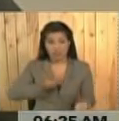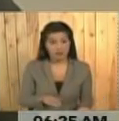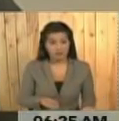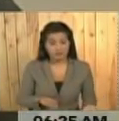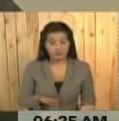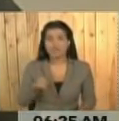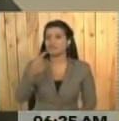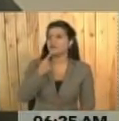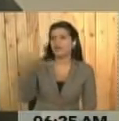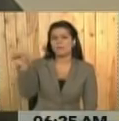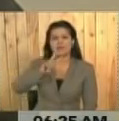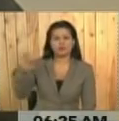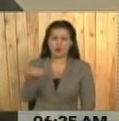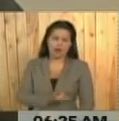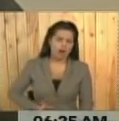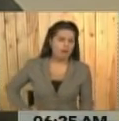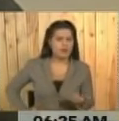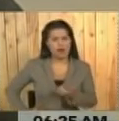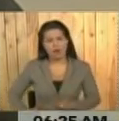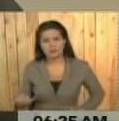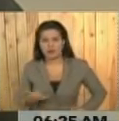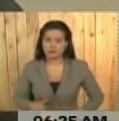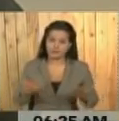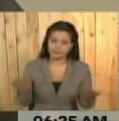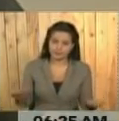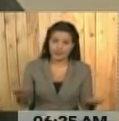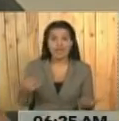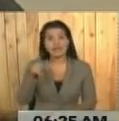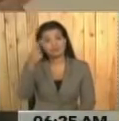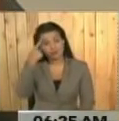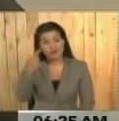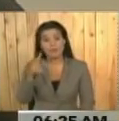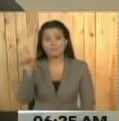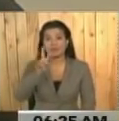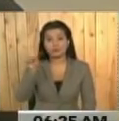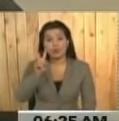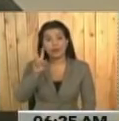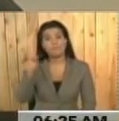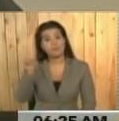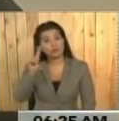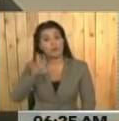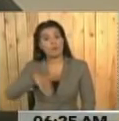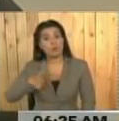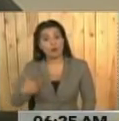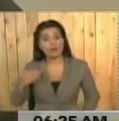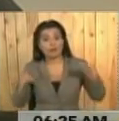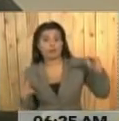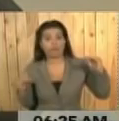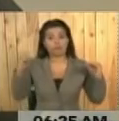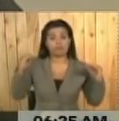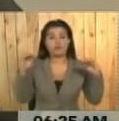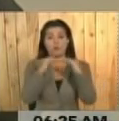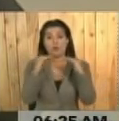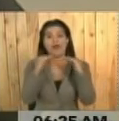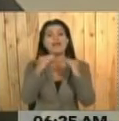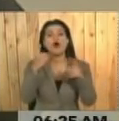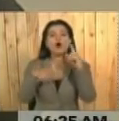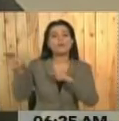gente en Venezuela está pasando hambre Es para que aquí en Venezuela estuviéramos en teoría a la misma altura de de de estos